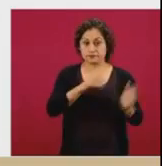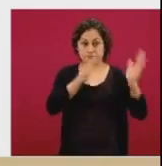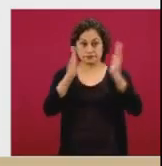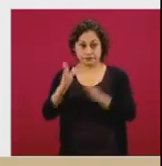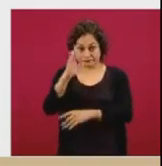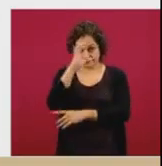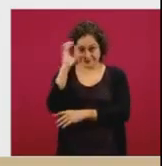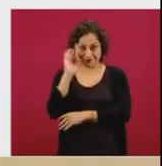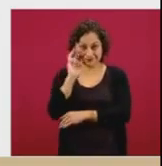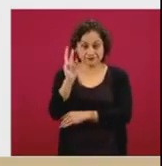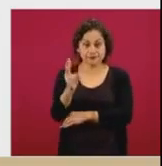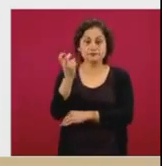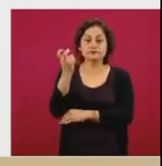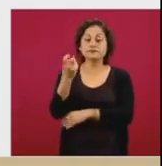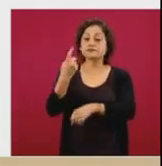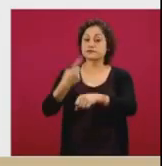está